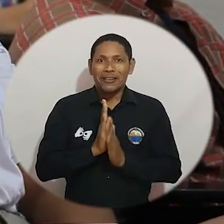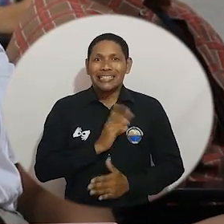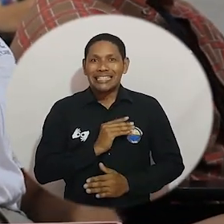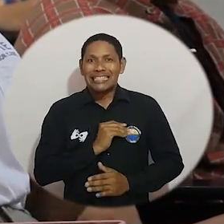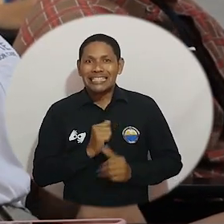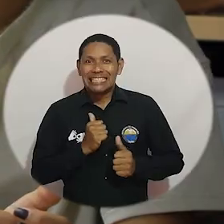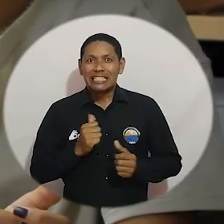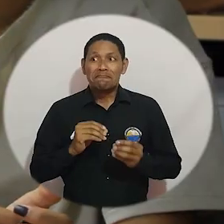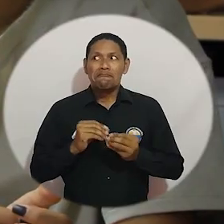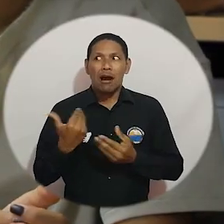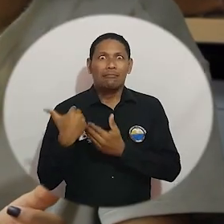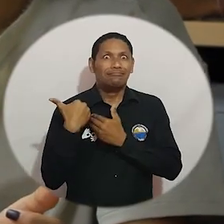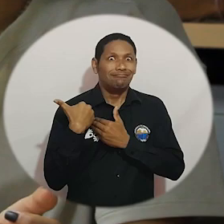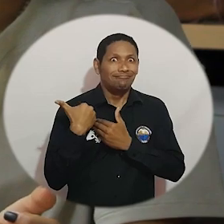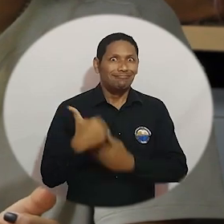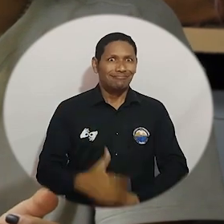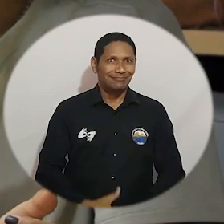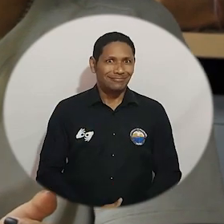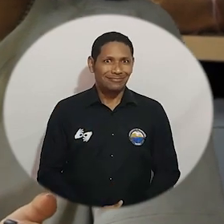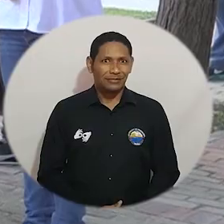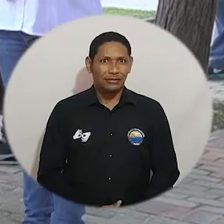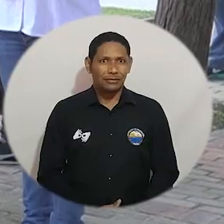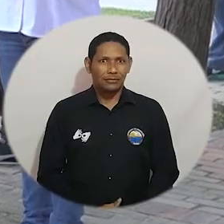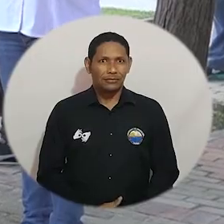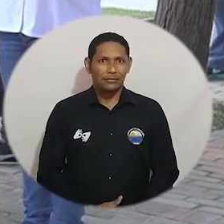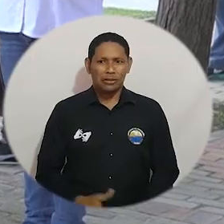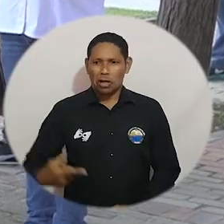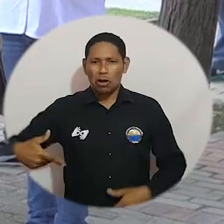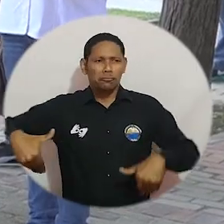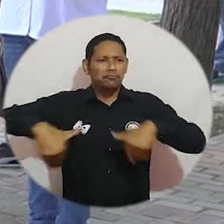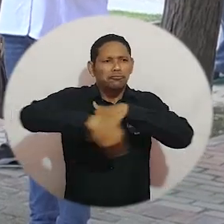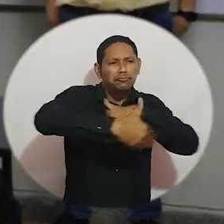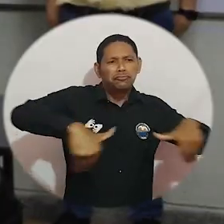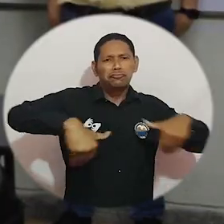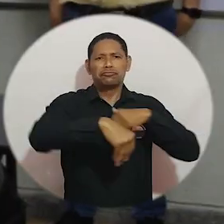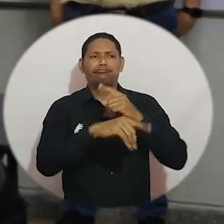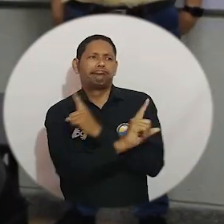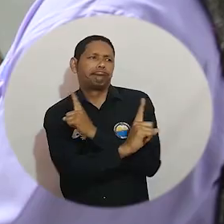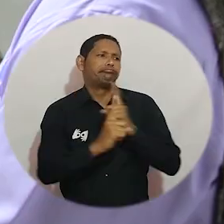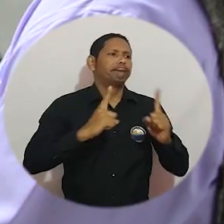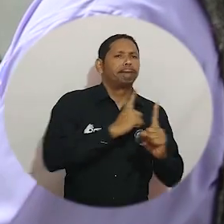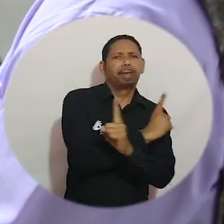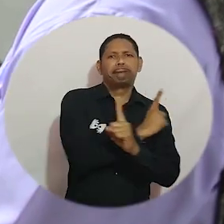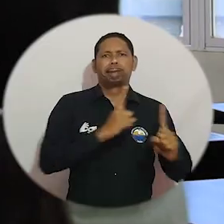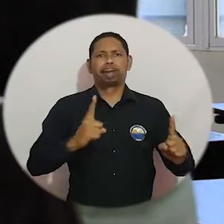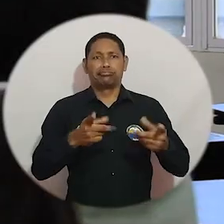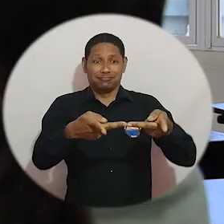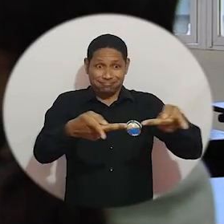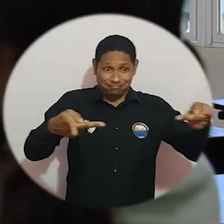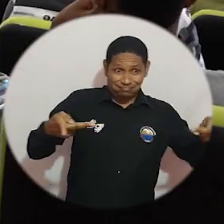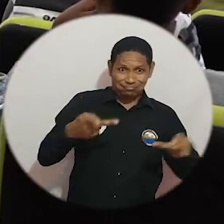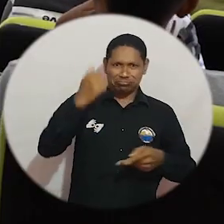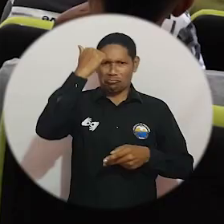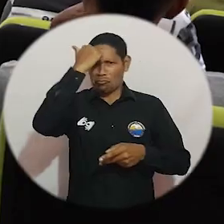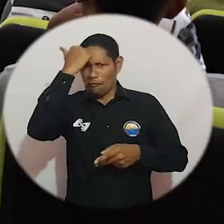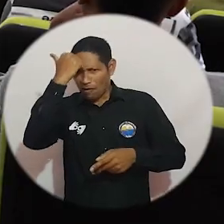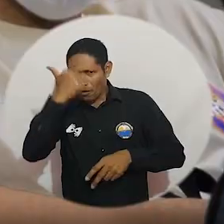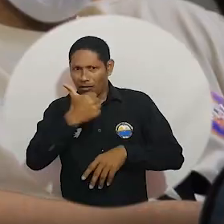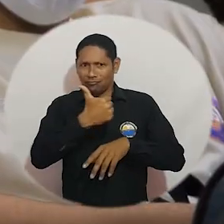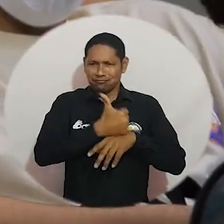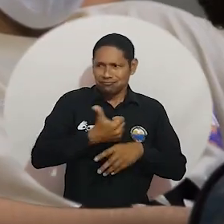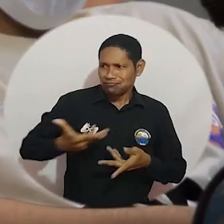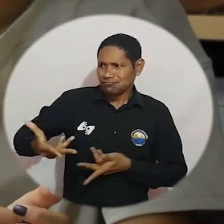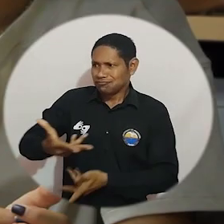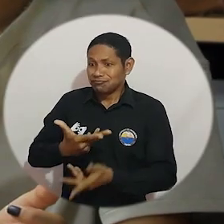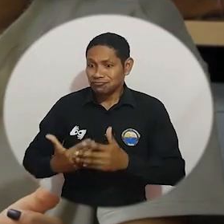vez como que adquirir responsabilidad también. En los pasillos y salones ya se encontraban docentes y directivos para dar la bienvenida